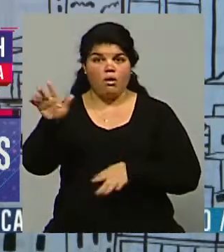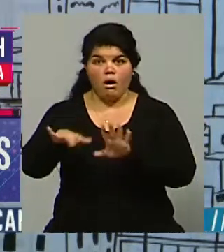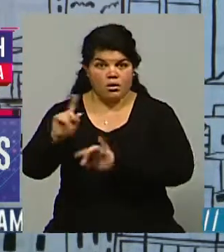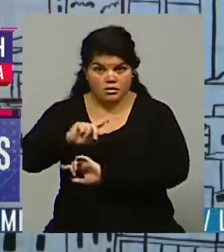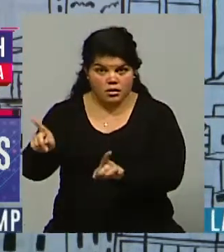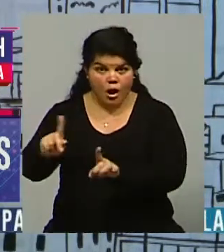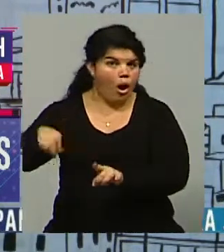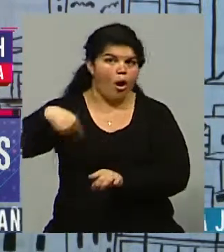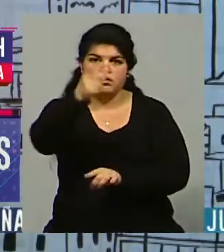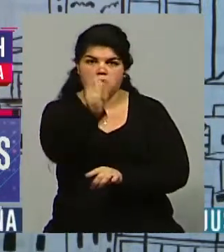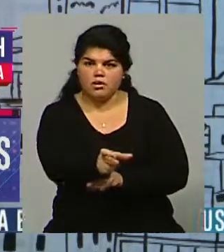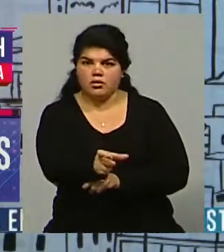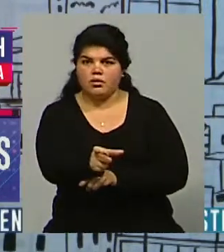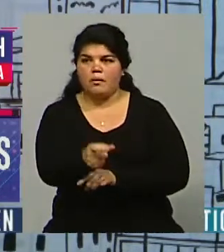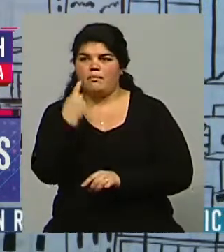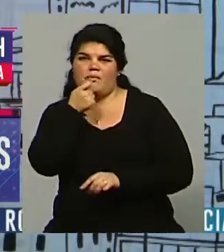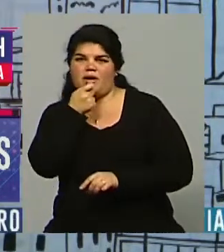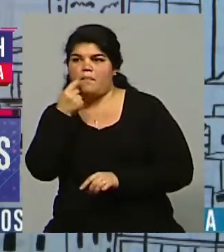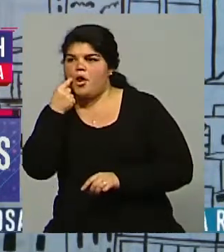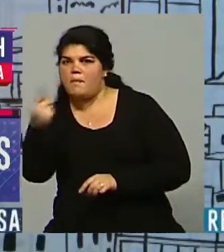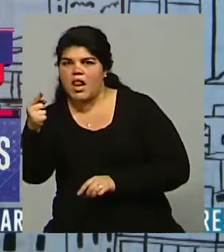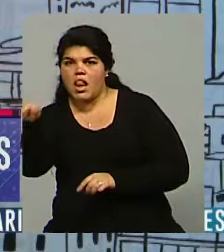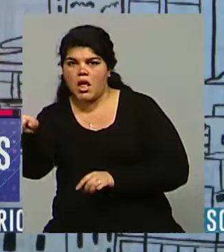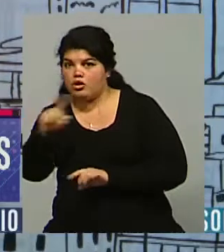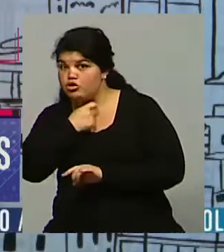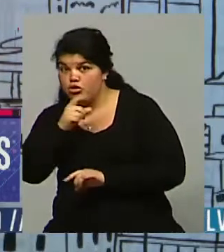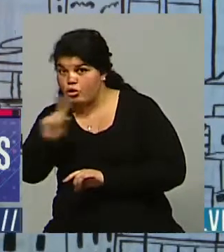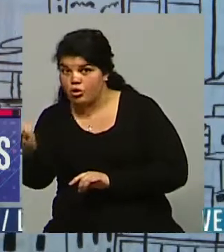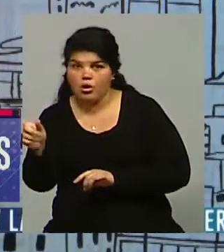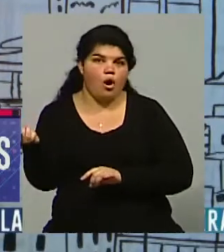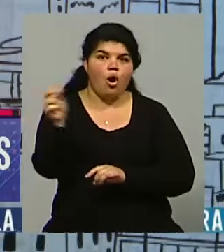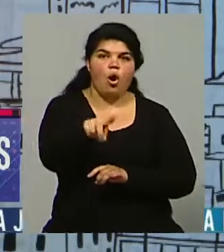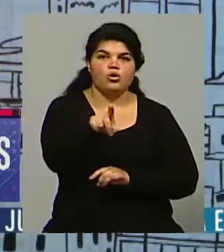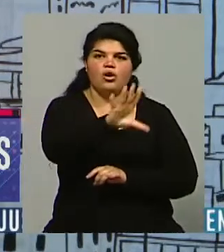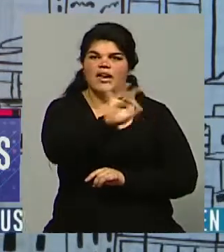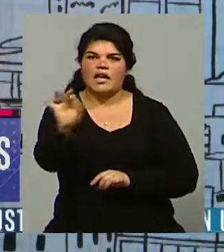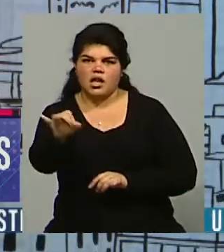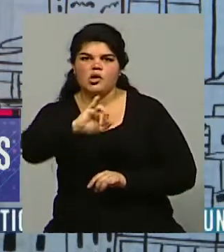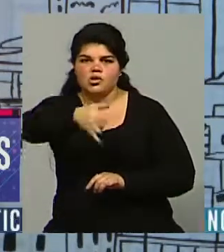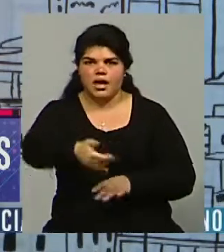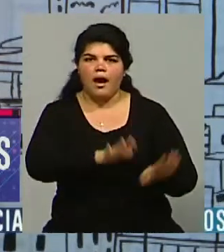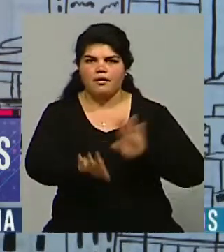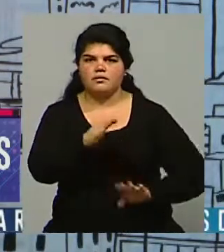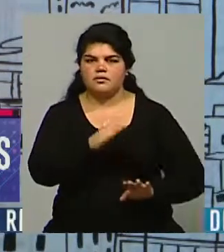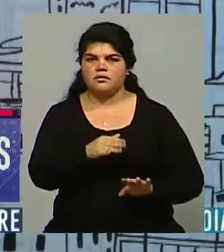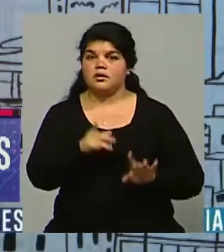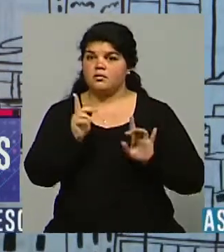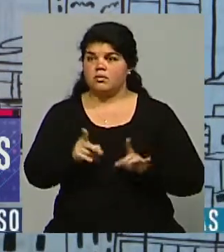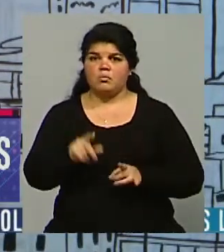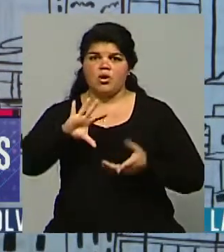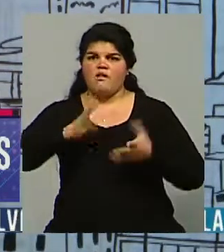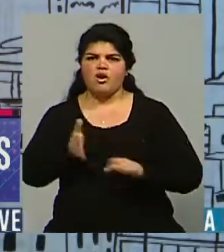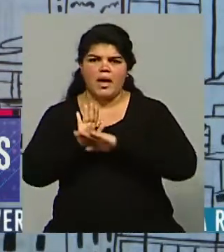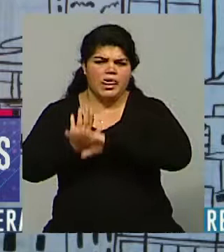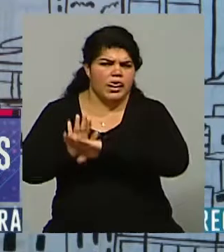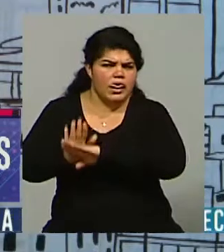que lo van a hacer por 500. Claro. Entonces, en este sentido, es una presión, además. Es una presión sobre el que está buscando trabajo, el que está entrando al mercado laboral. Y